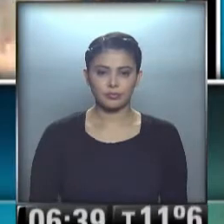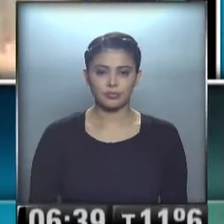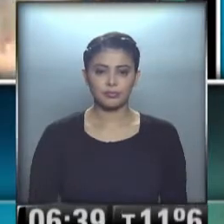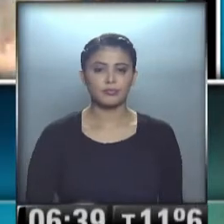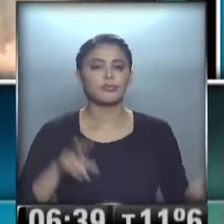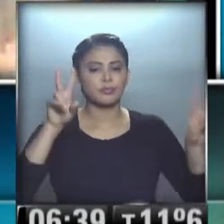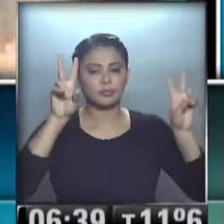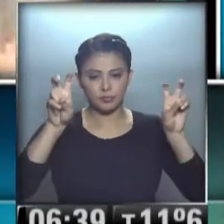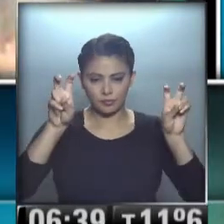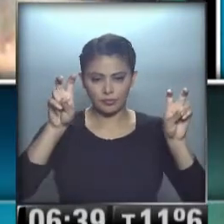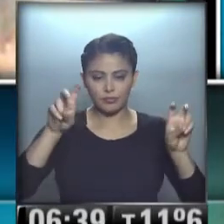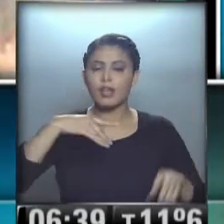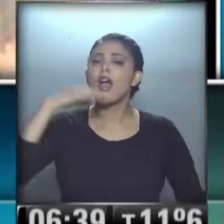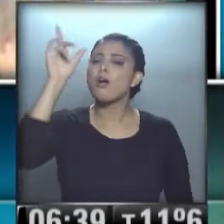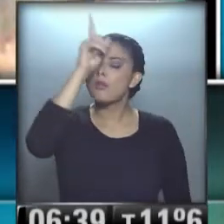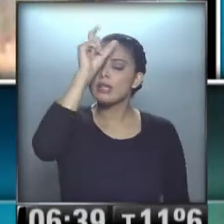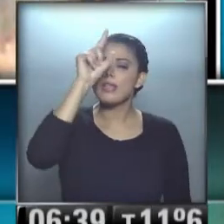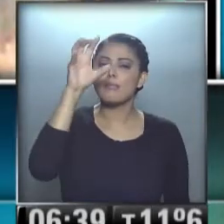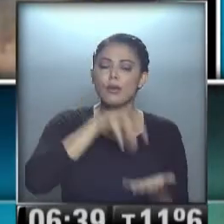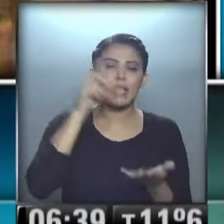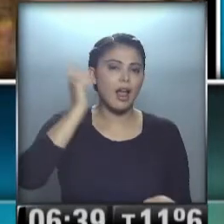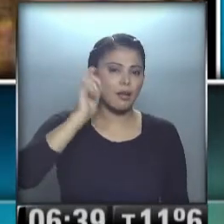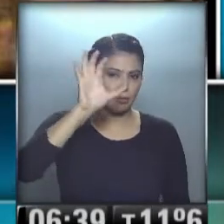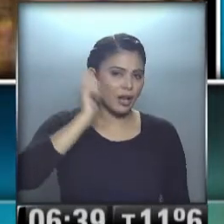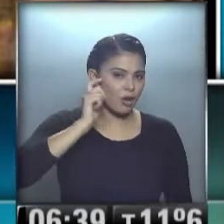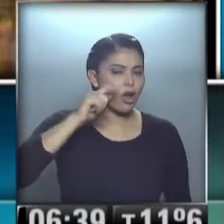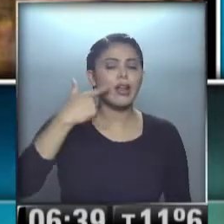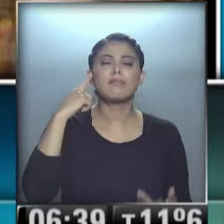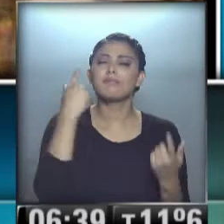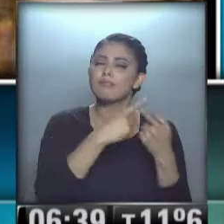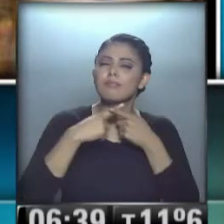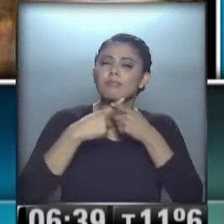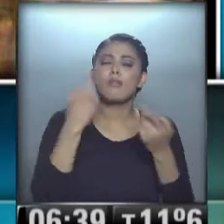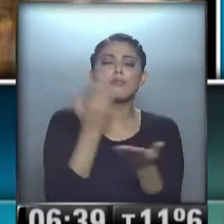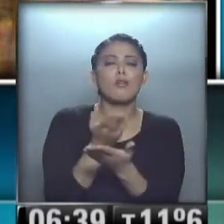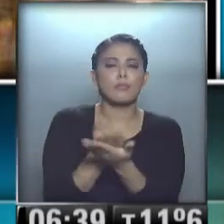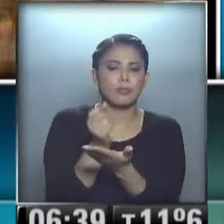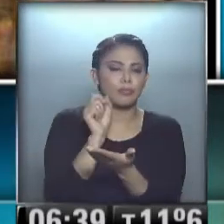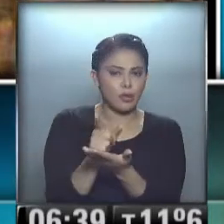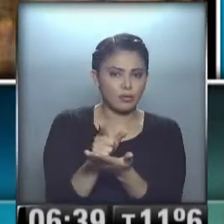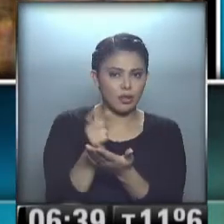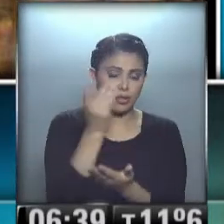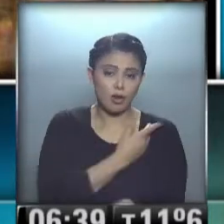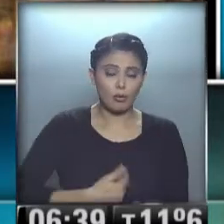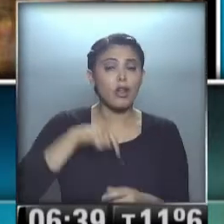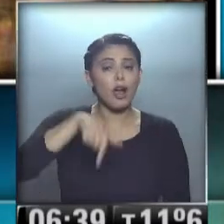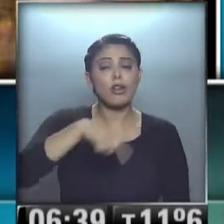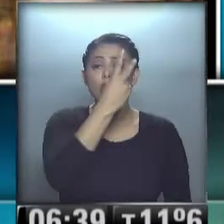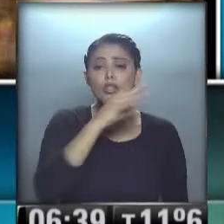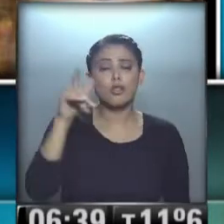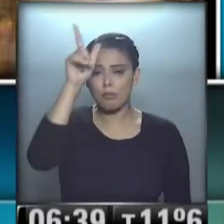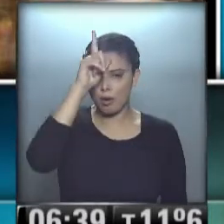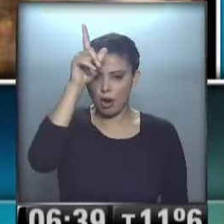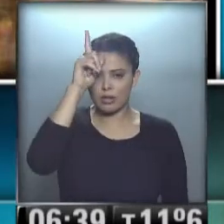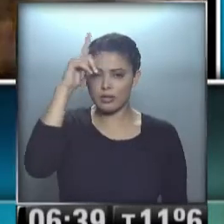El efecto dominó. La policía de La Rioja está analizando la propuesta que la realizó el gobierno provincial, mientras 200 efectivos continúan